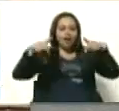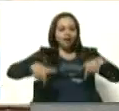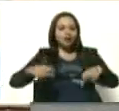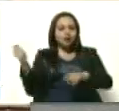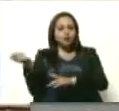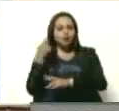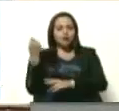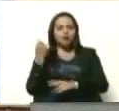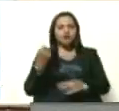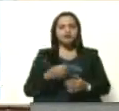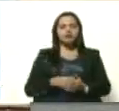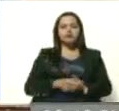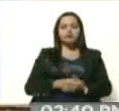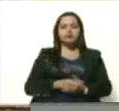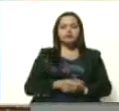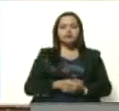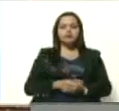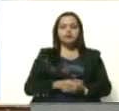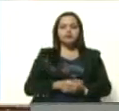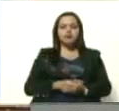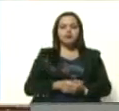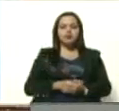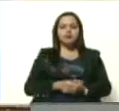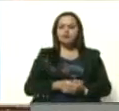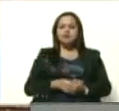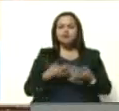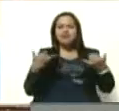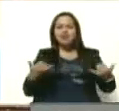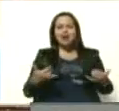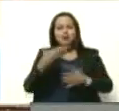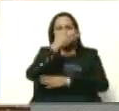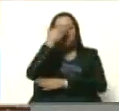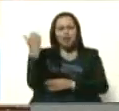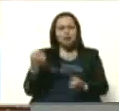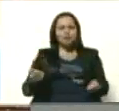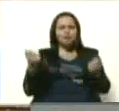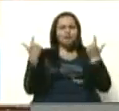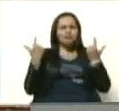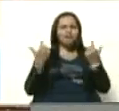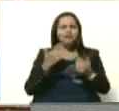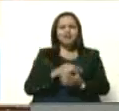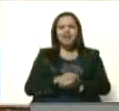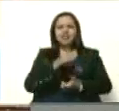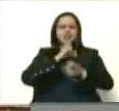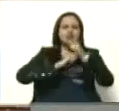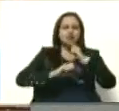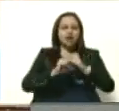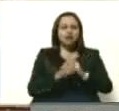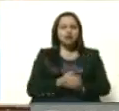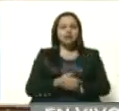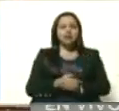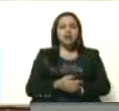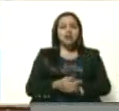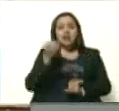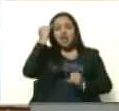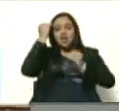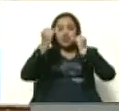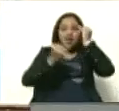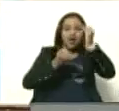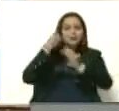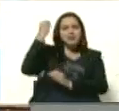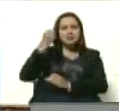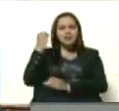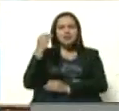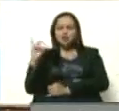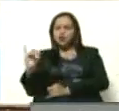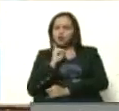Apure. Dejemos atrás la diatriba. Dejemos atrás las ideas, los pensamientos